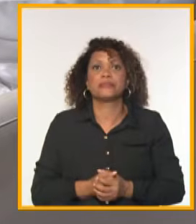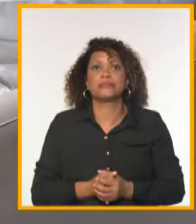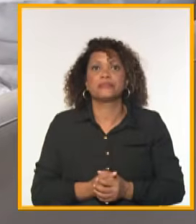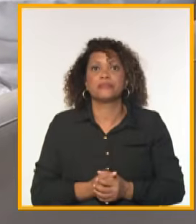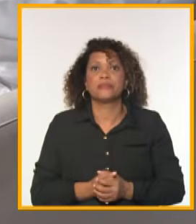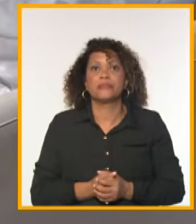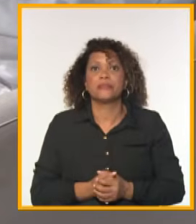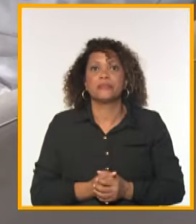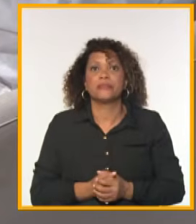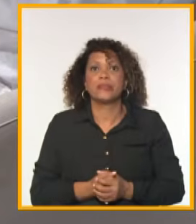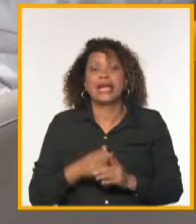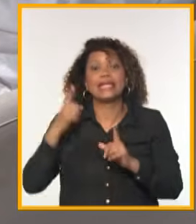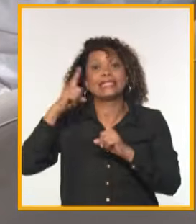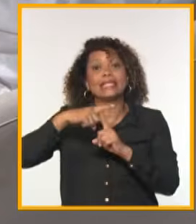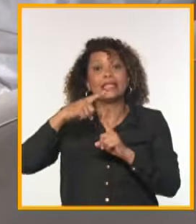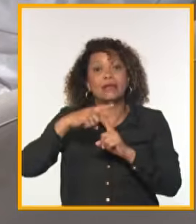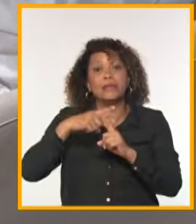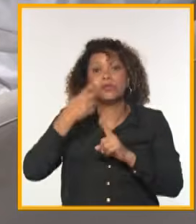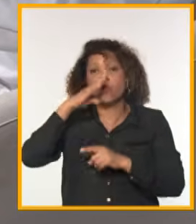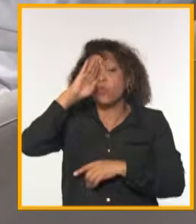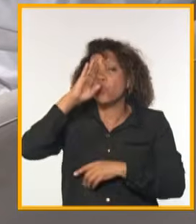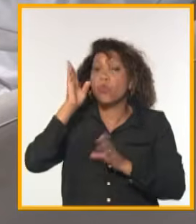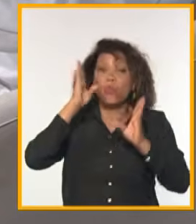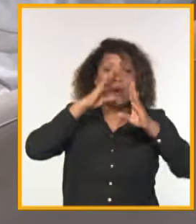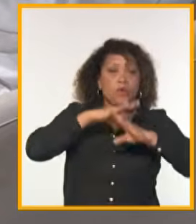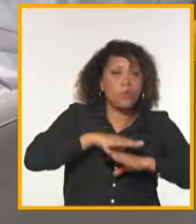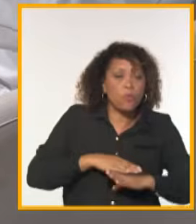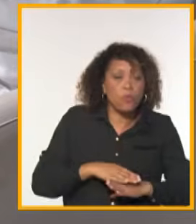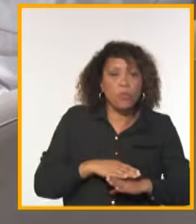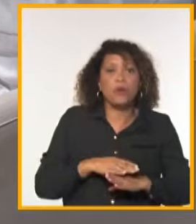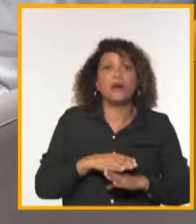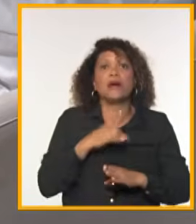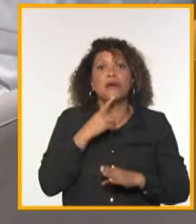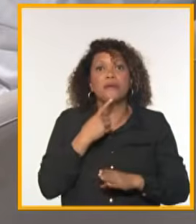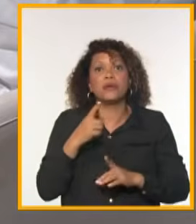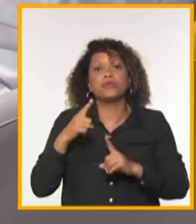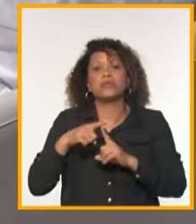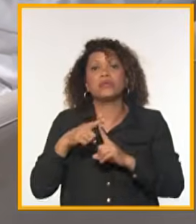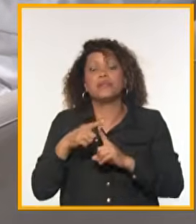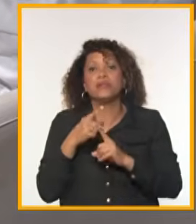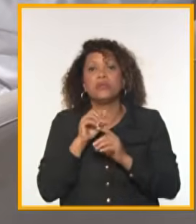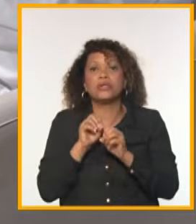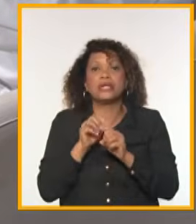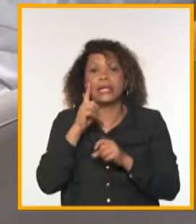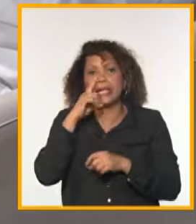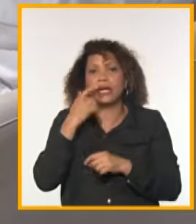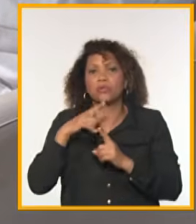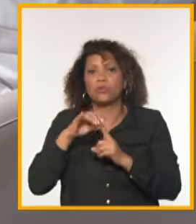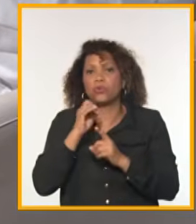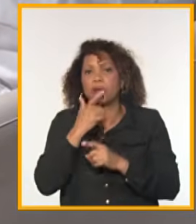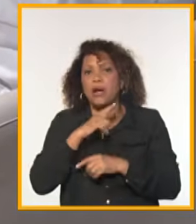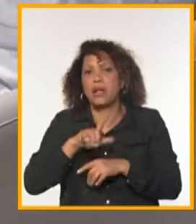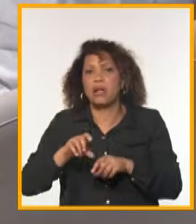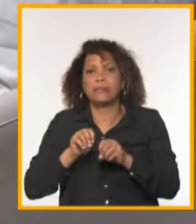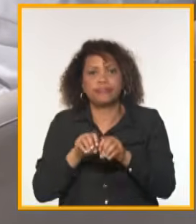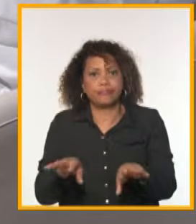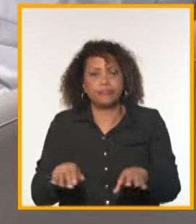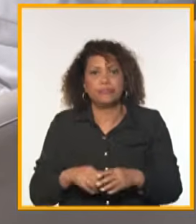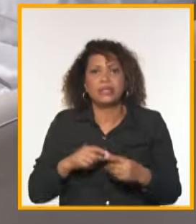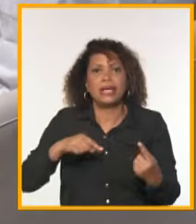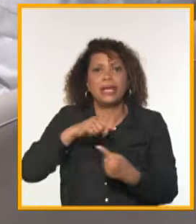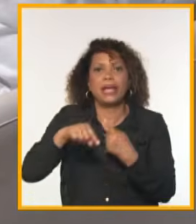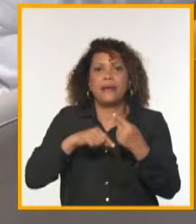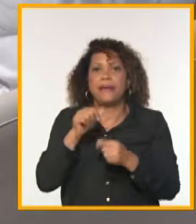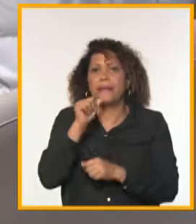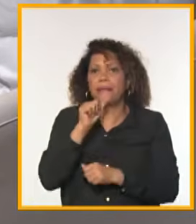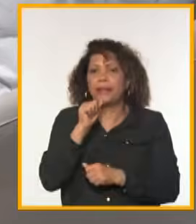los tratamientos que Cuba no tenía y que se hizo un tratamiento criollo para el VIH. El IPK1. Los retrovirales, el